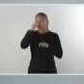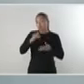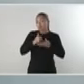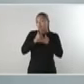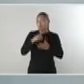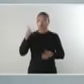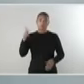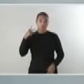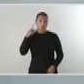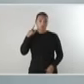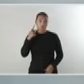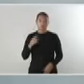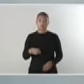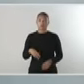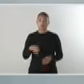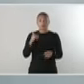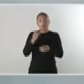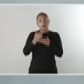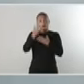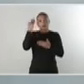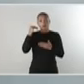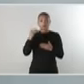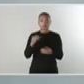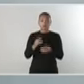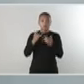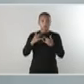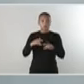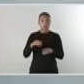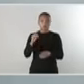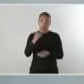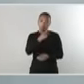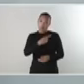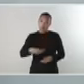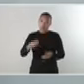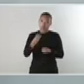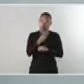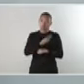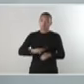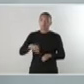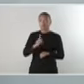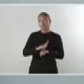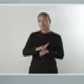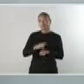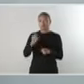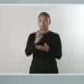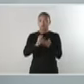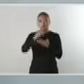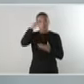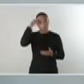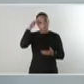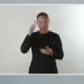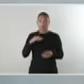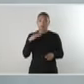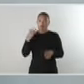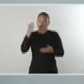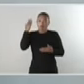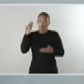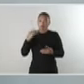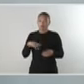tuve la oportunidad de servir como alcalde Kim Victoria y lo hice porque bien porque nunca me robé ningún peso